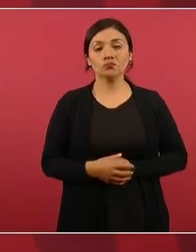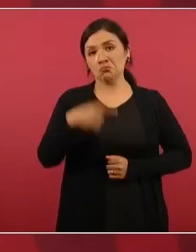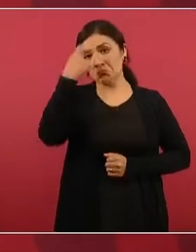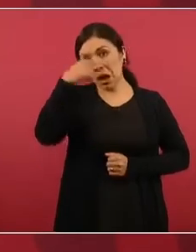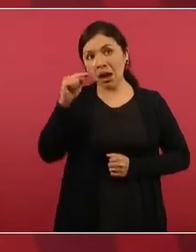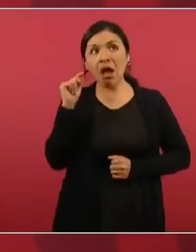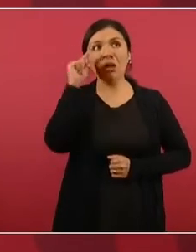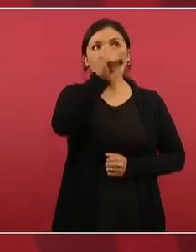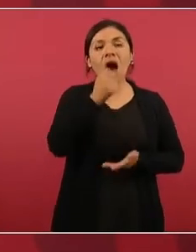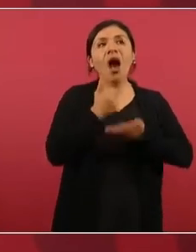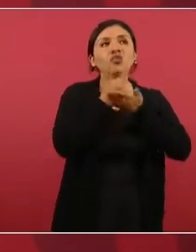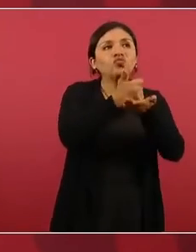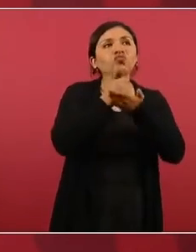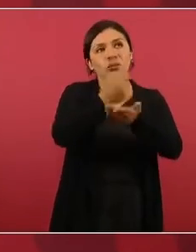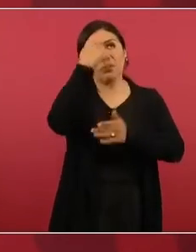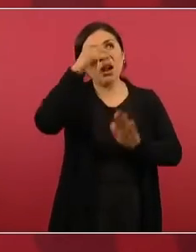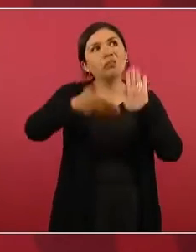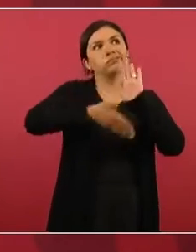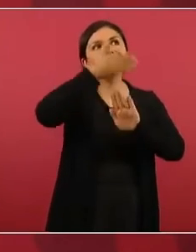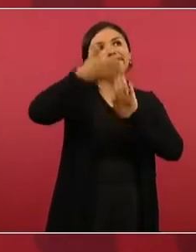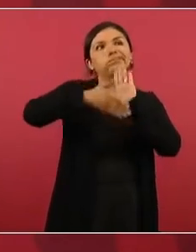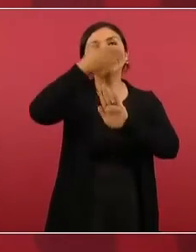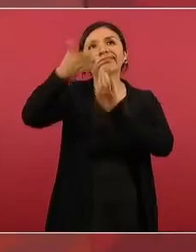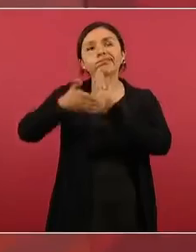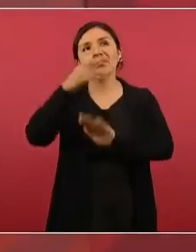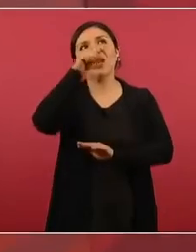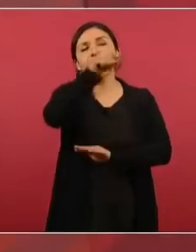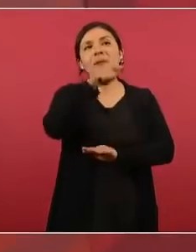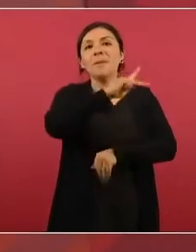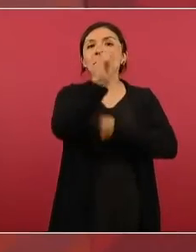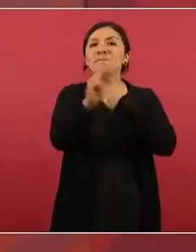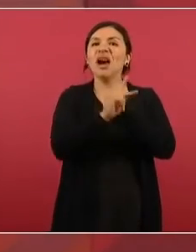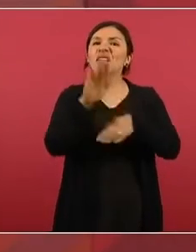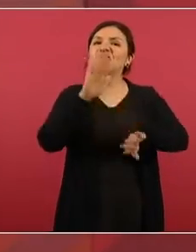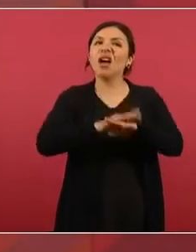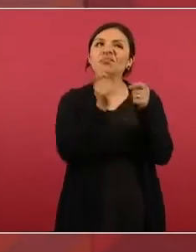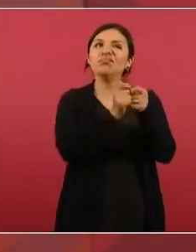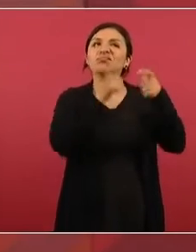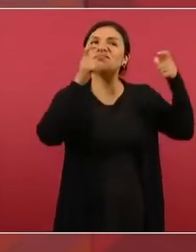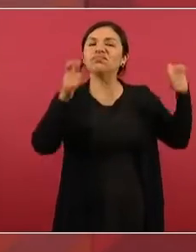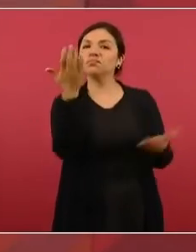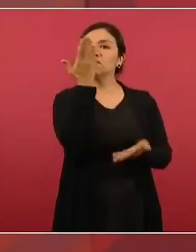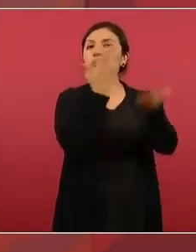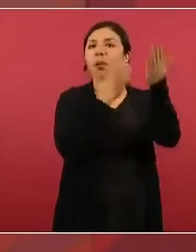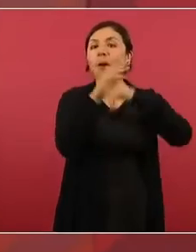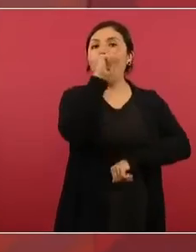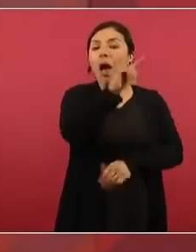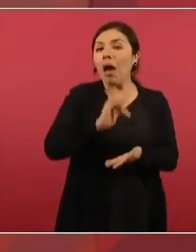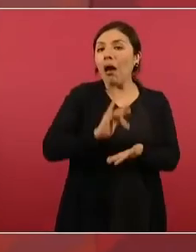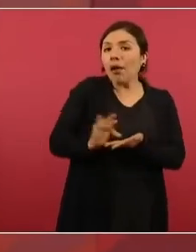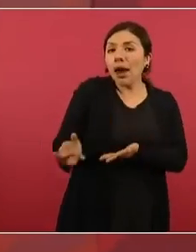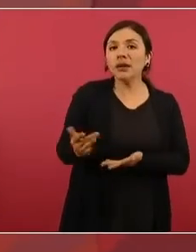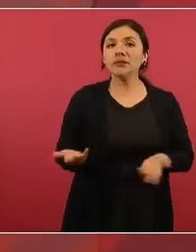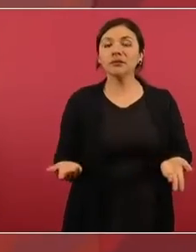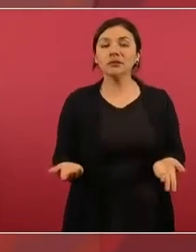ayudar a construir y a engrandecer a Estados Unidos.